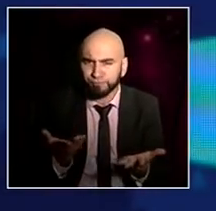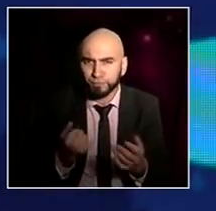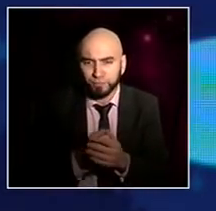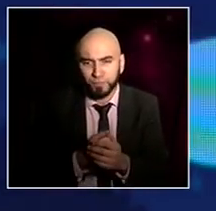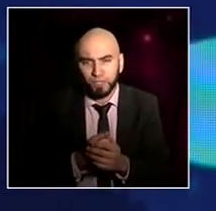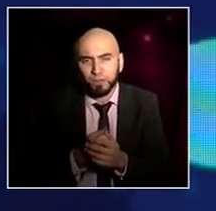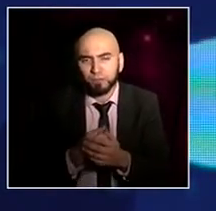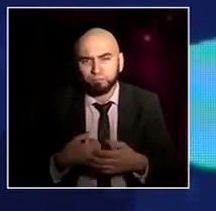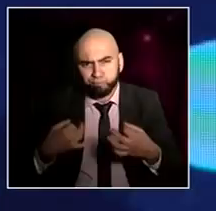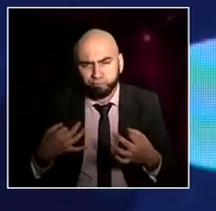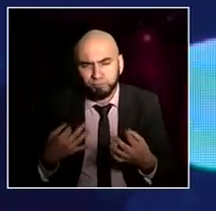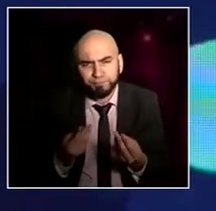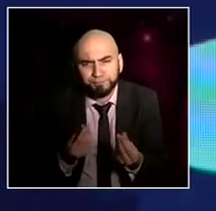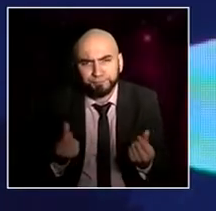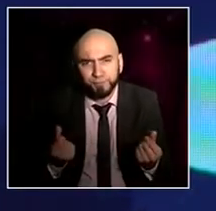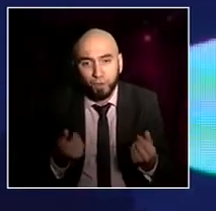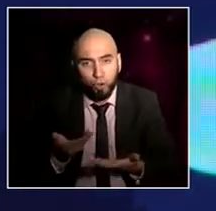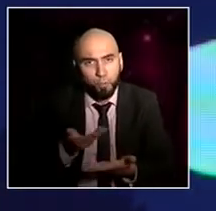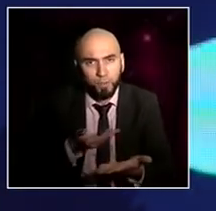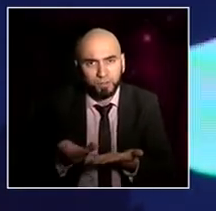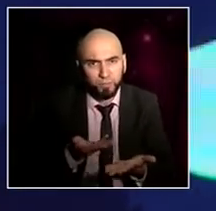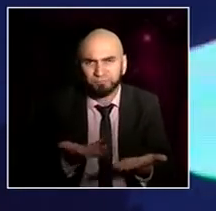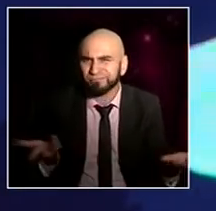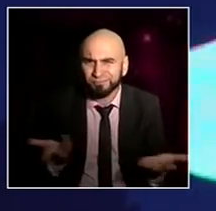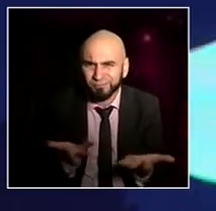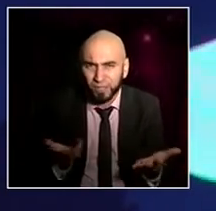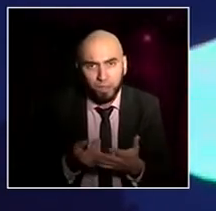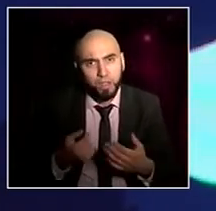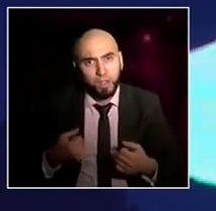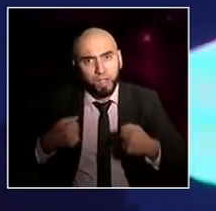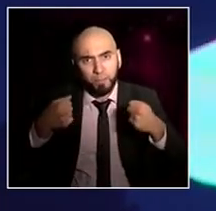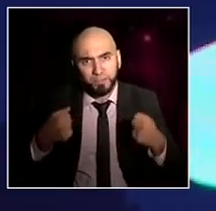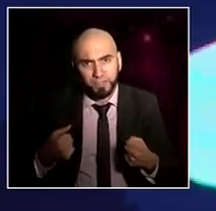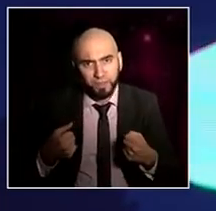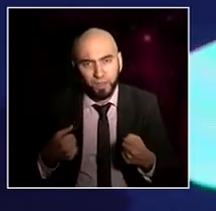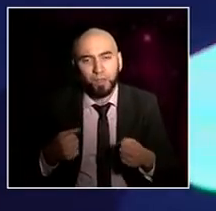esencialmente compartimos es nuestra capacidad para crear realidad.